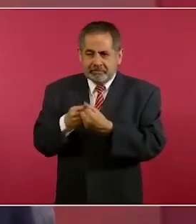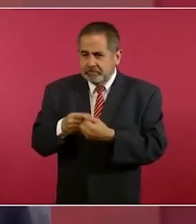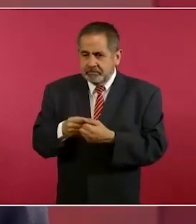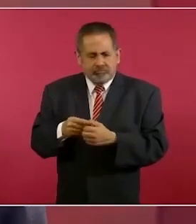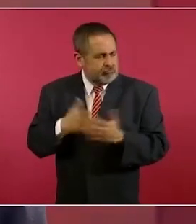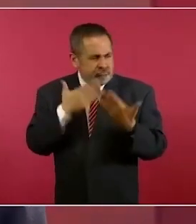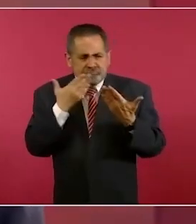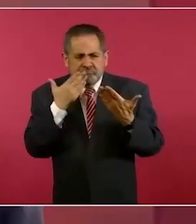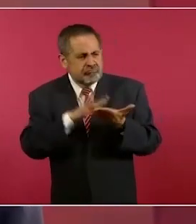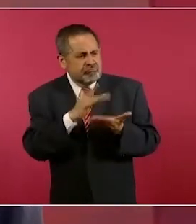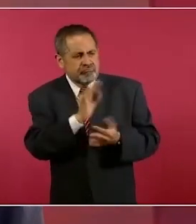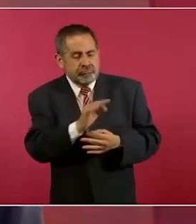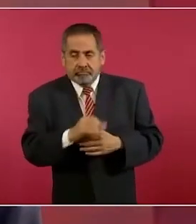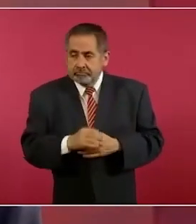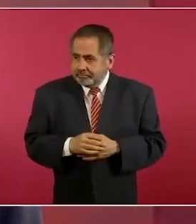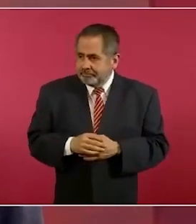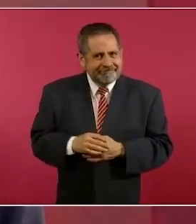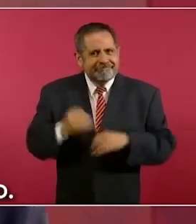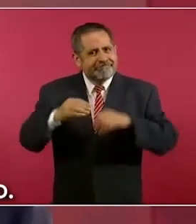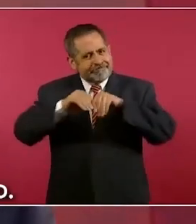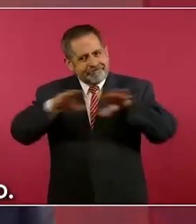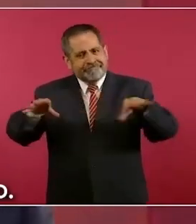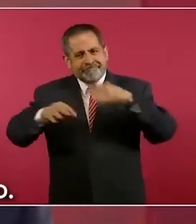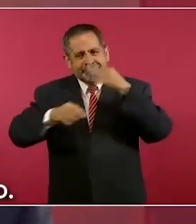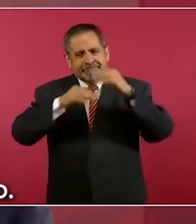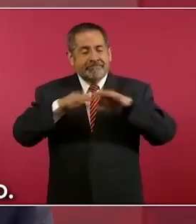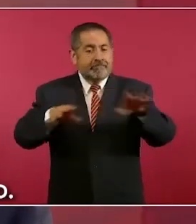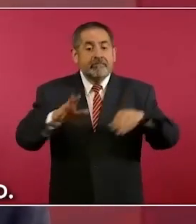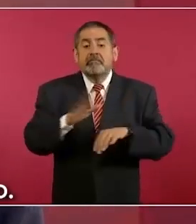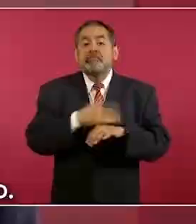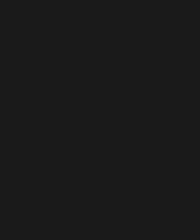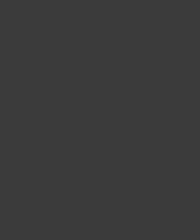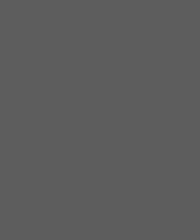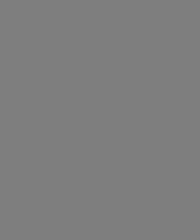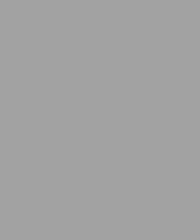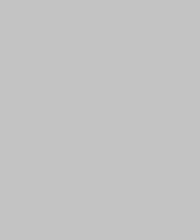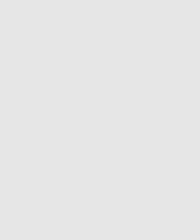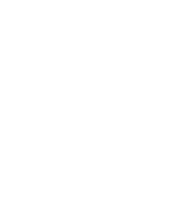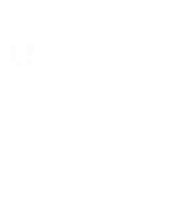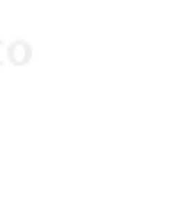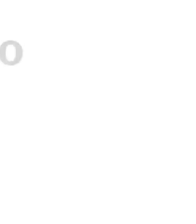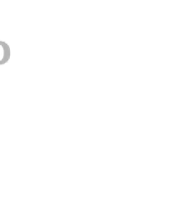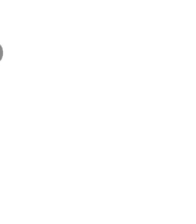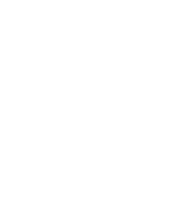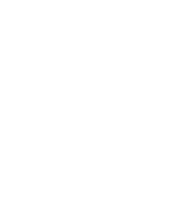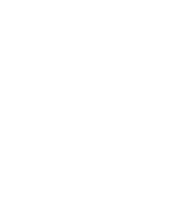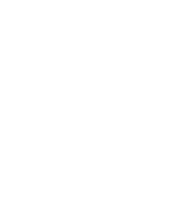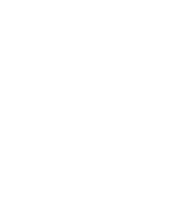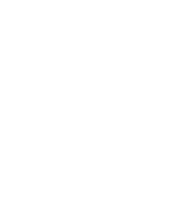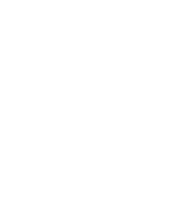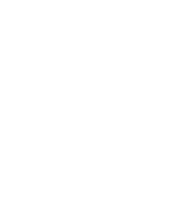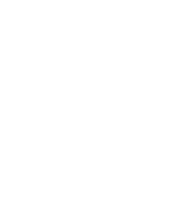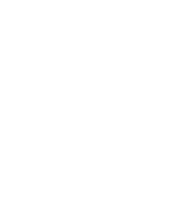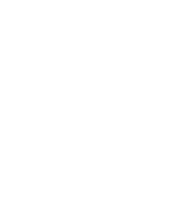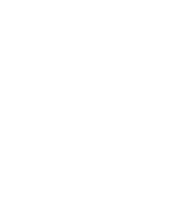interesante, ¿no?, que se conozca, porque hicieron un escándalo con eso. Morena, la esperanza de México.